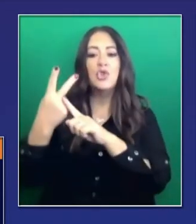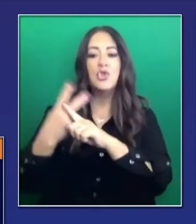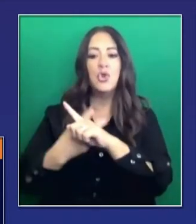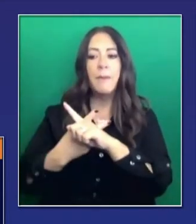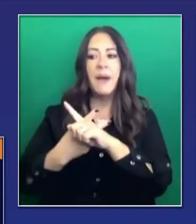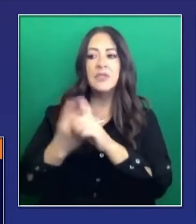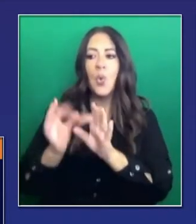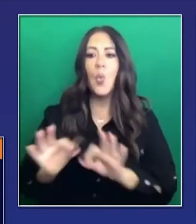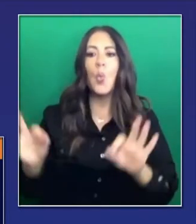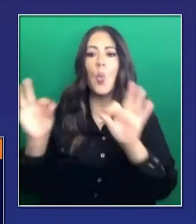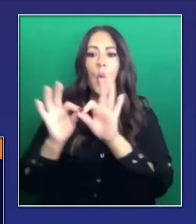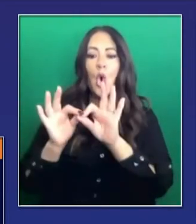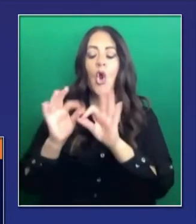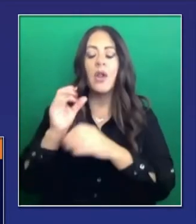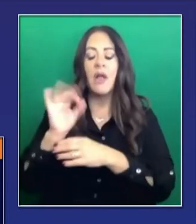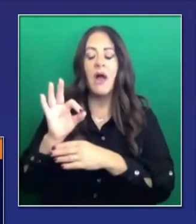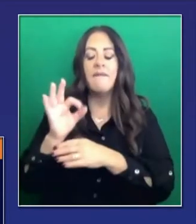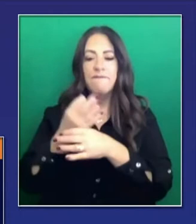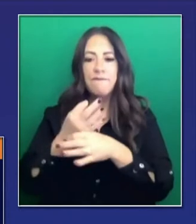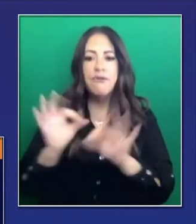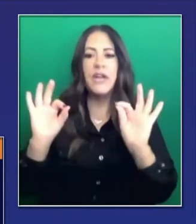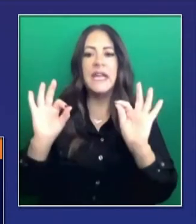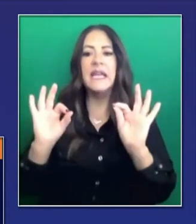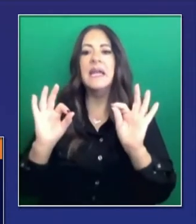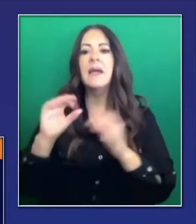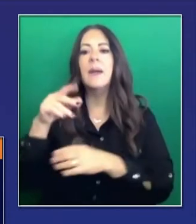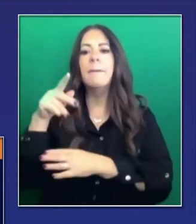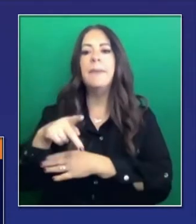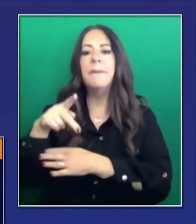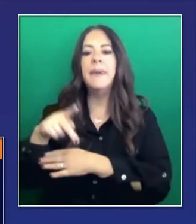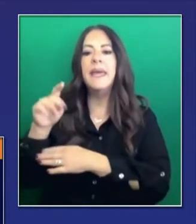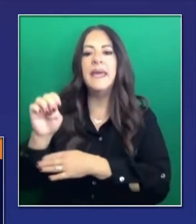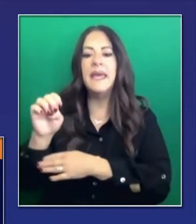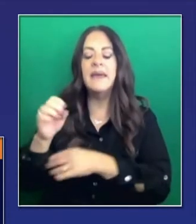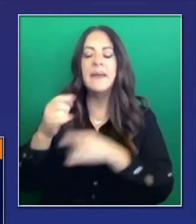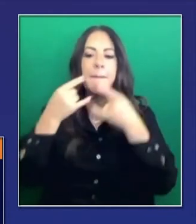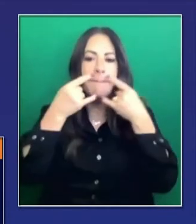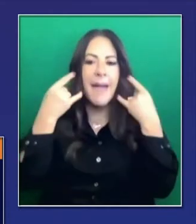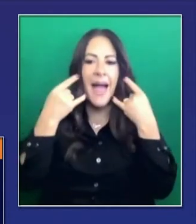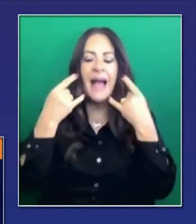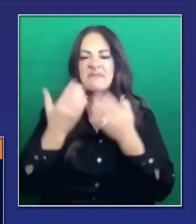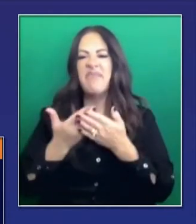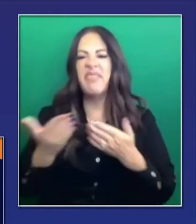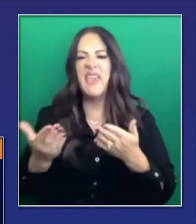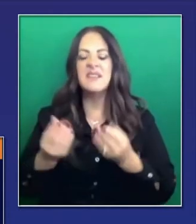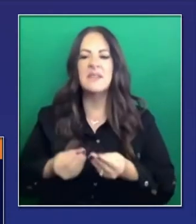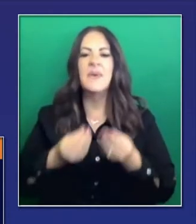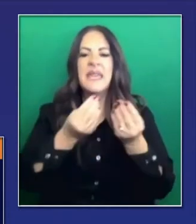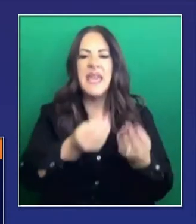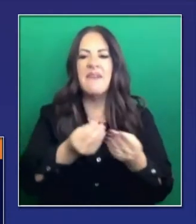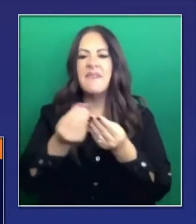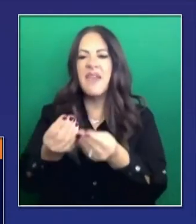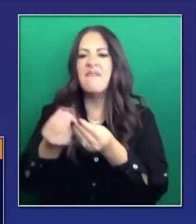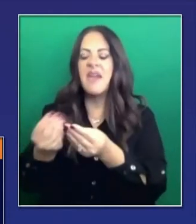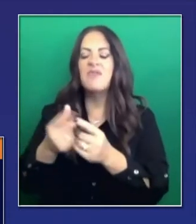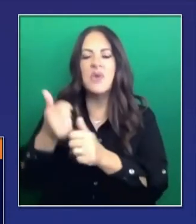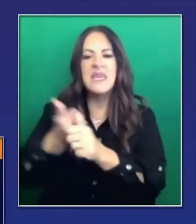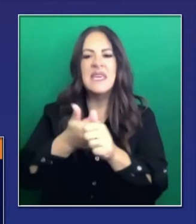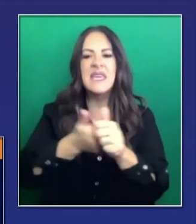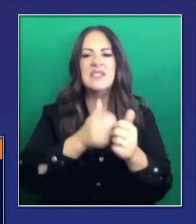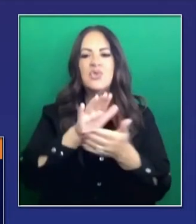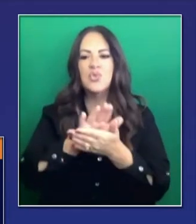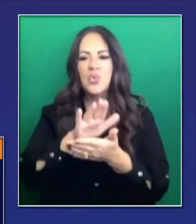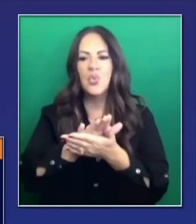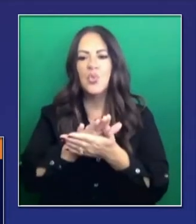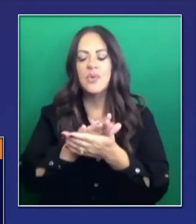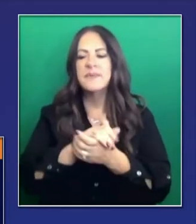de equipo de protección personal gratuito. Lo anunciamos temprano en el año escolar, agosto. Dimos ese apoyo